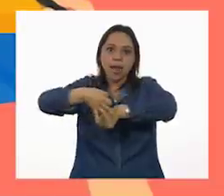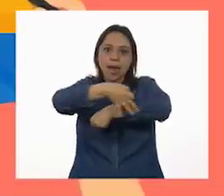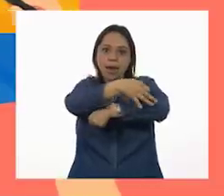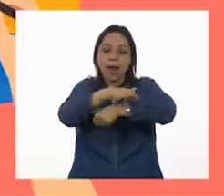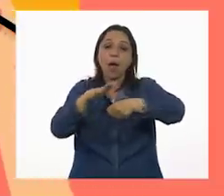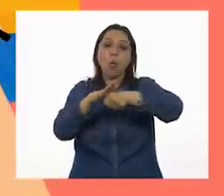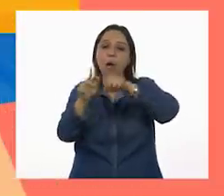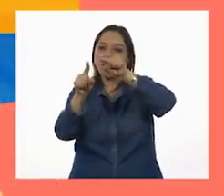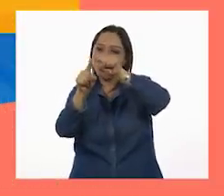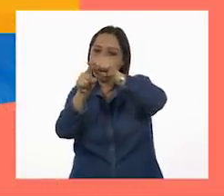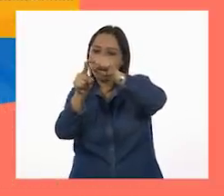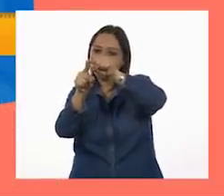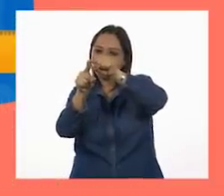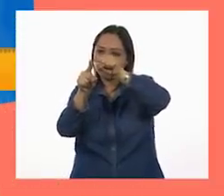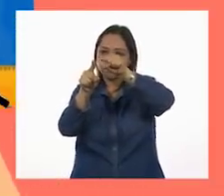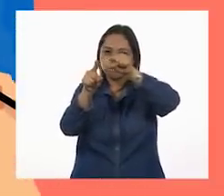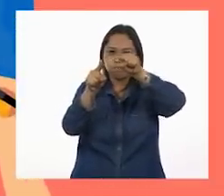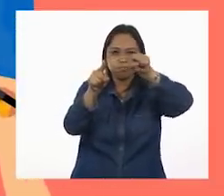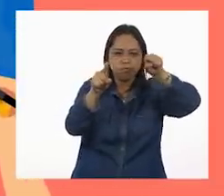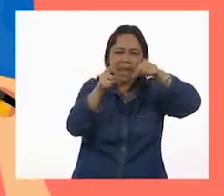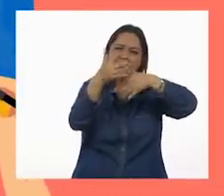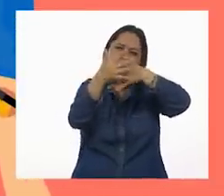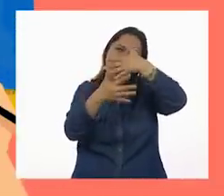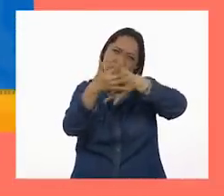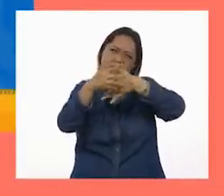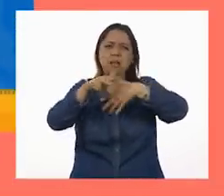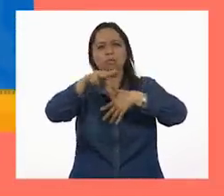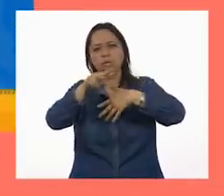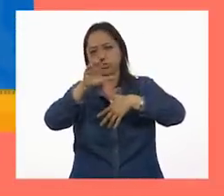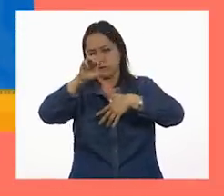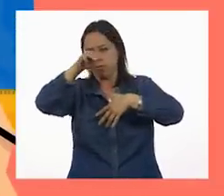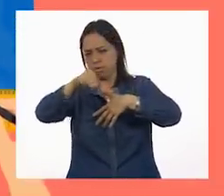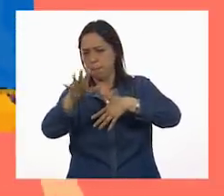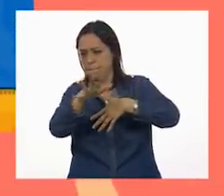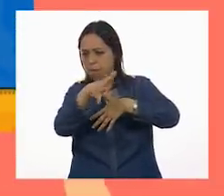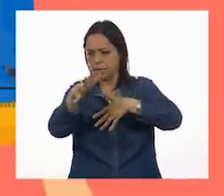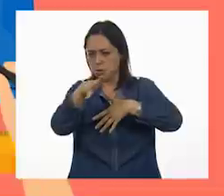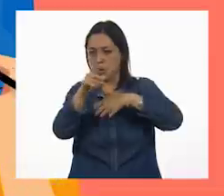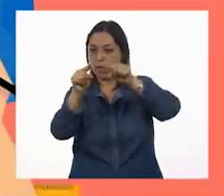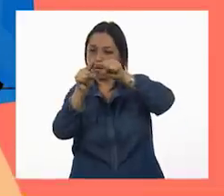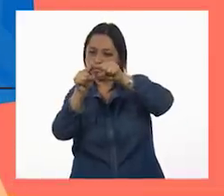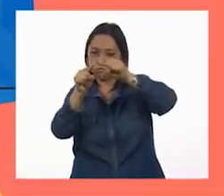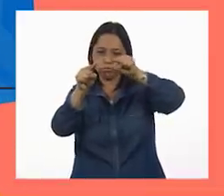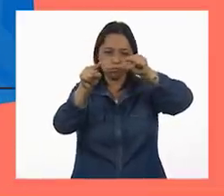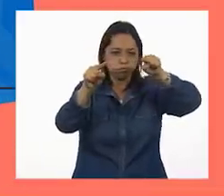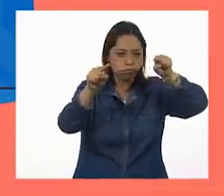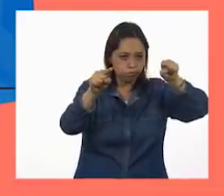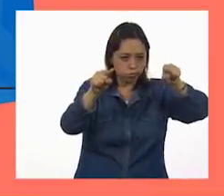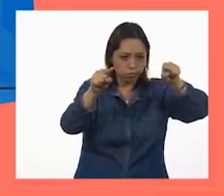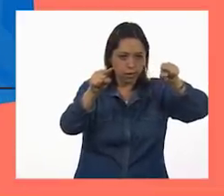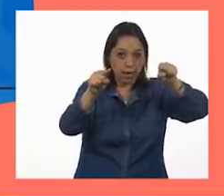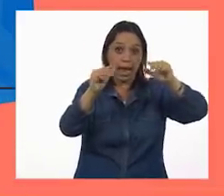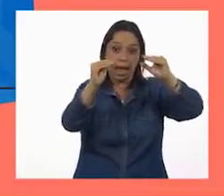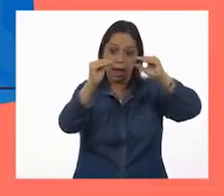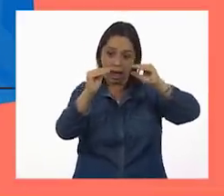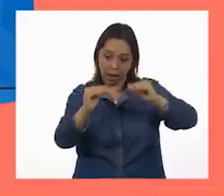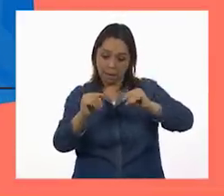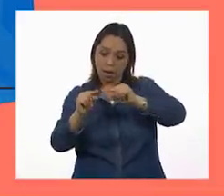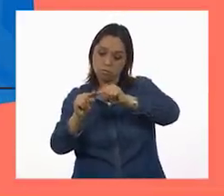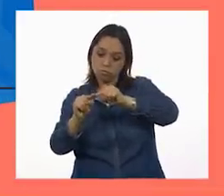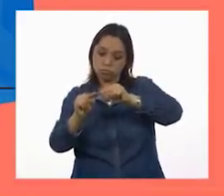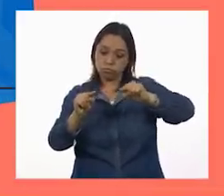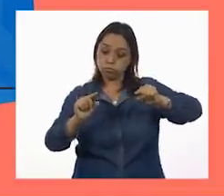el plumón o la pluma de 15 a 18 centímetros de largo de un lado, dejando un margen de